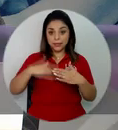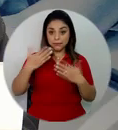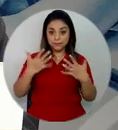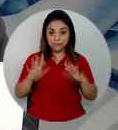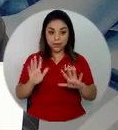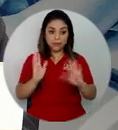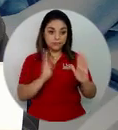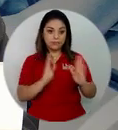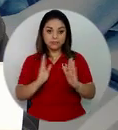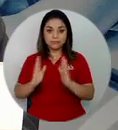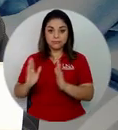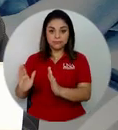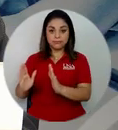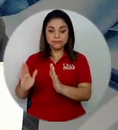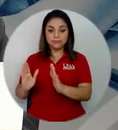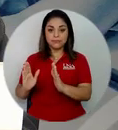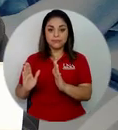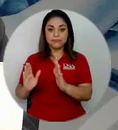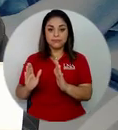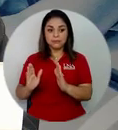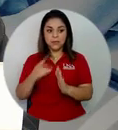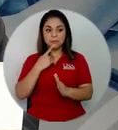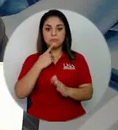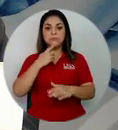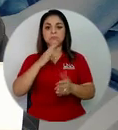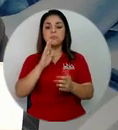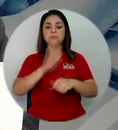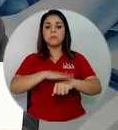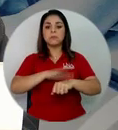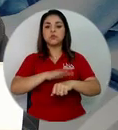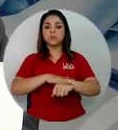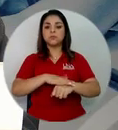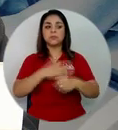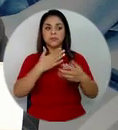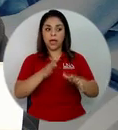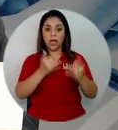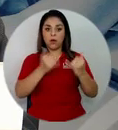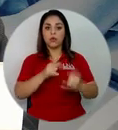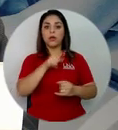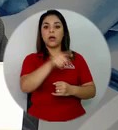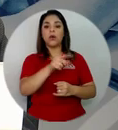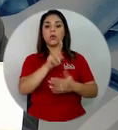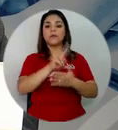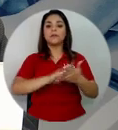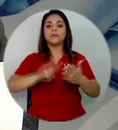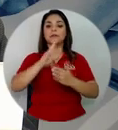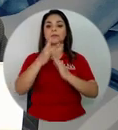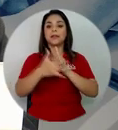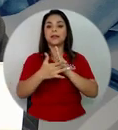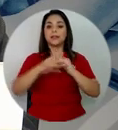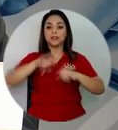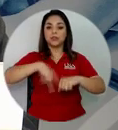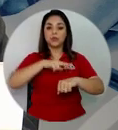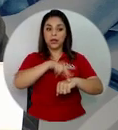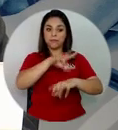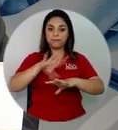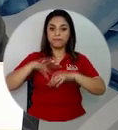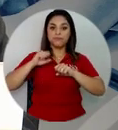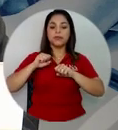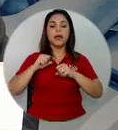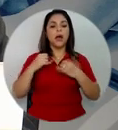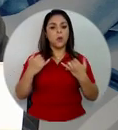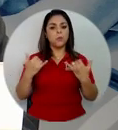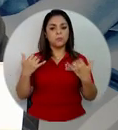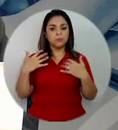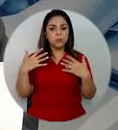que se organiza y se le da la potestad de universidad a la Universidad Técnica Nacional, también se ha